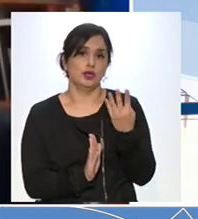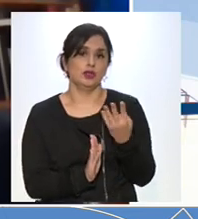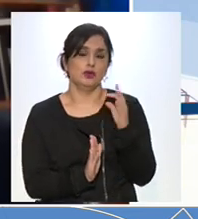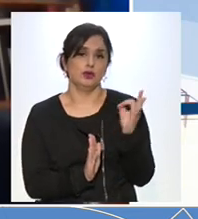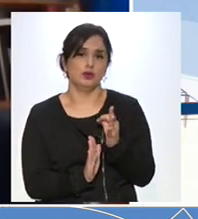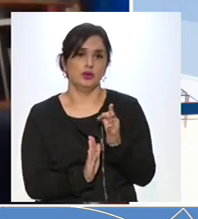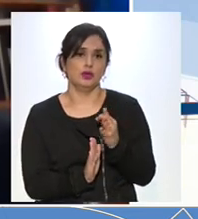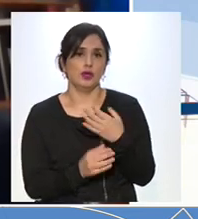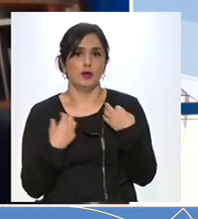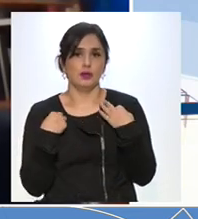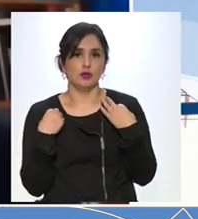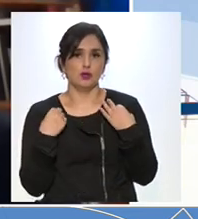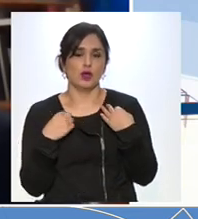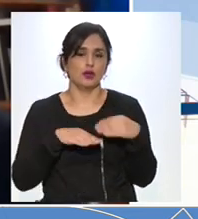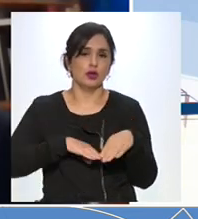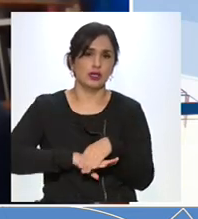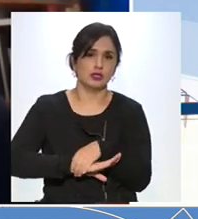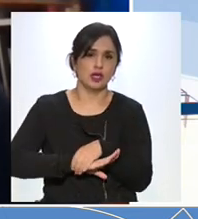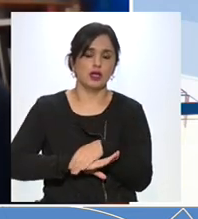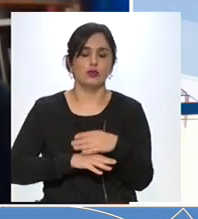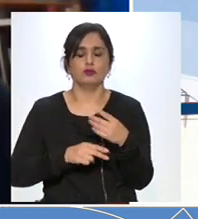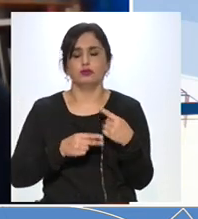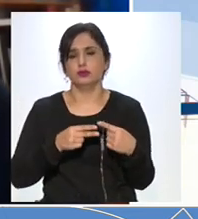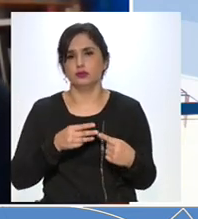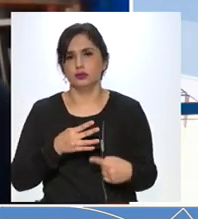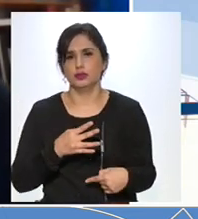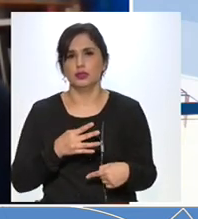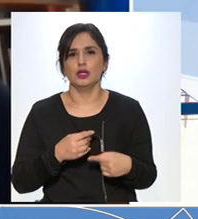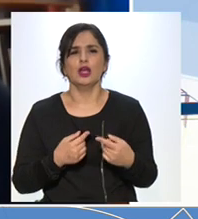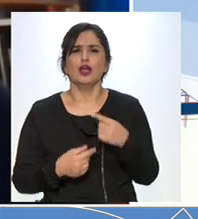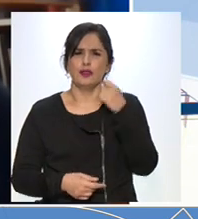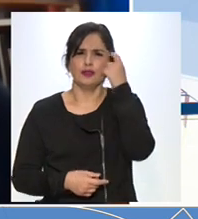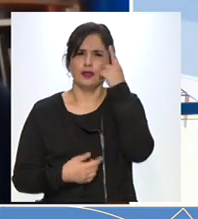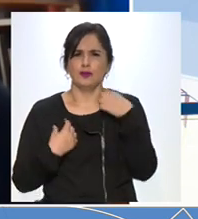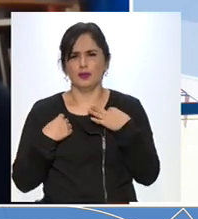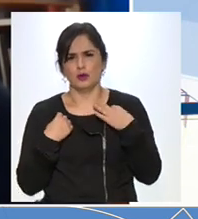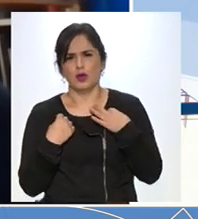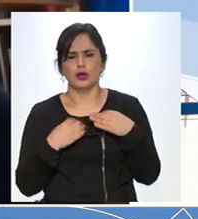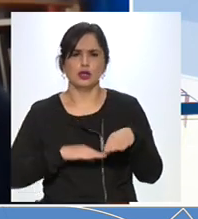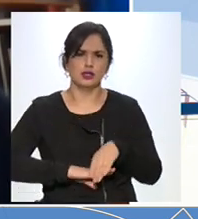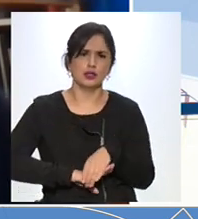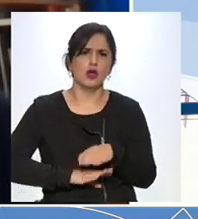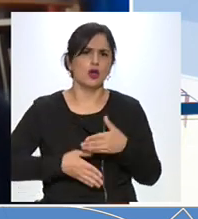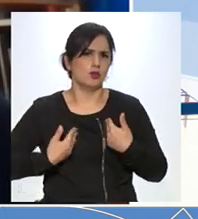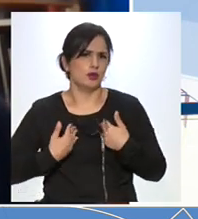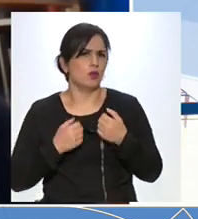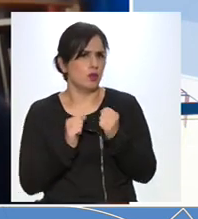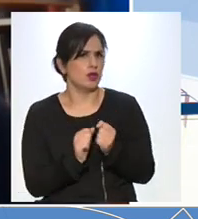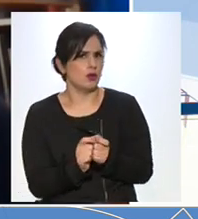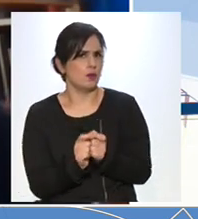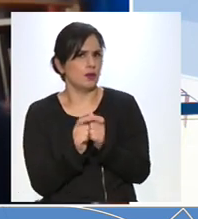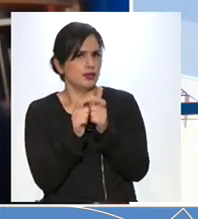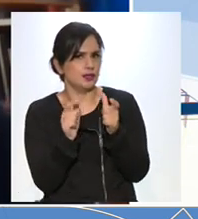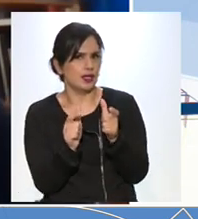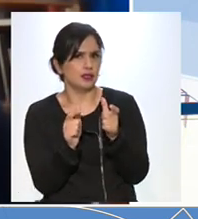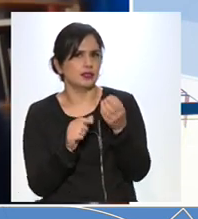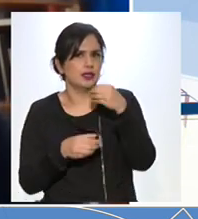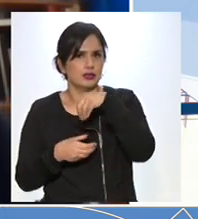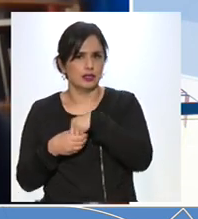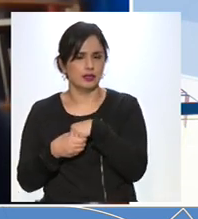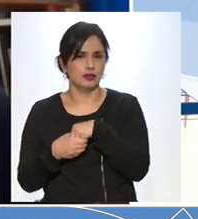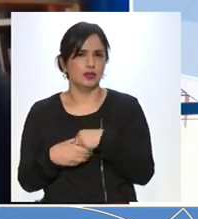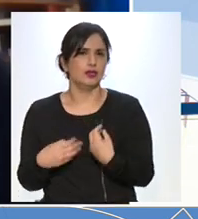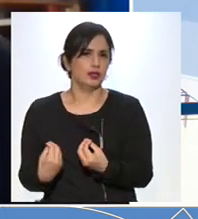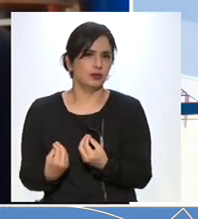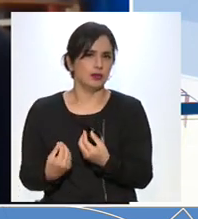Vestuario, calzado, eléctrico, línea blanca. Yo entiendo que vestuario y calzado con algunos incentivos podría aumentarse a nivel interno. ¿Qué pasa?